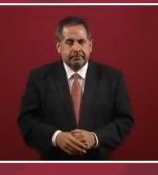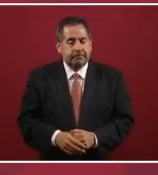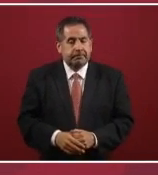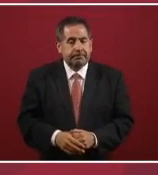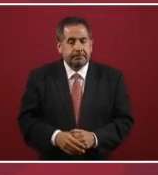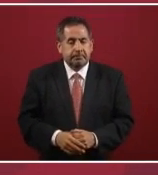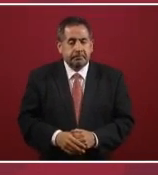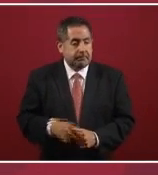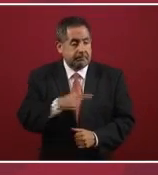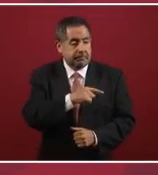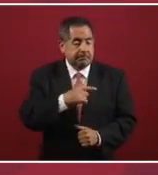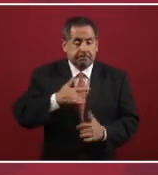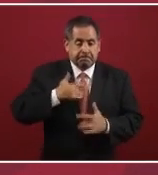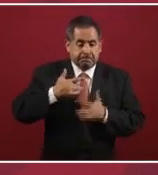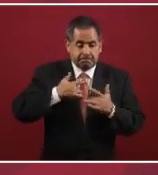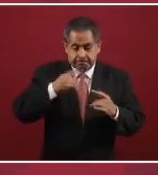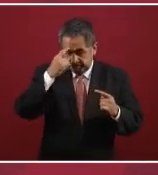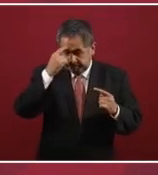existen